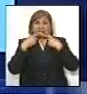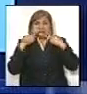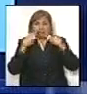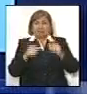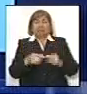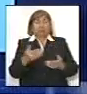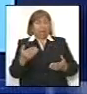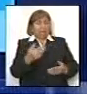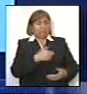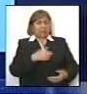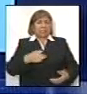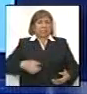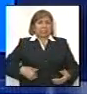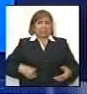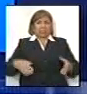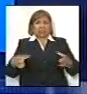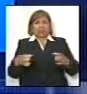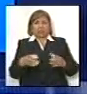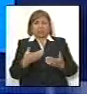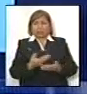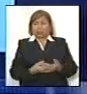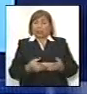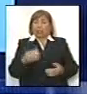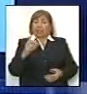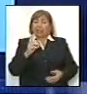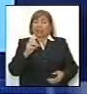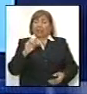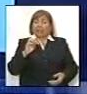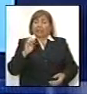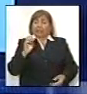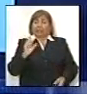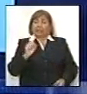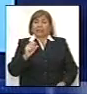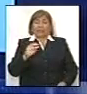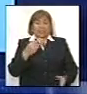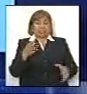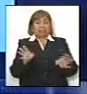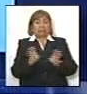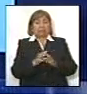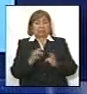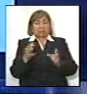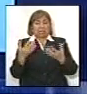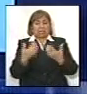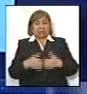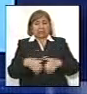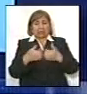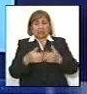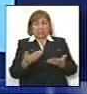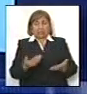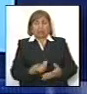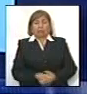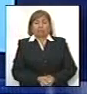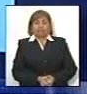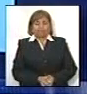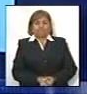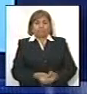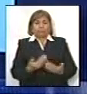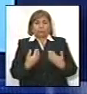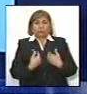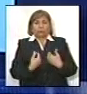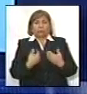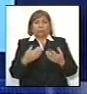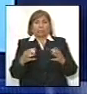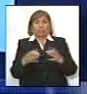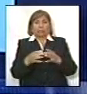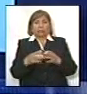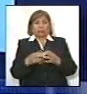El presidente del Congreso de la República, Daniel Salaverry, inauguró la Convención Nacional de Micro y Pequeños Empresarios, organizada por la